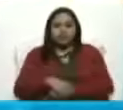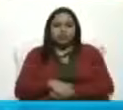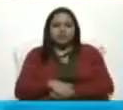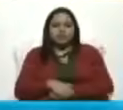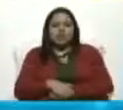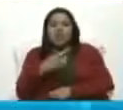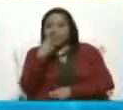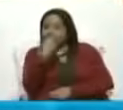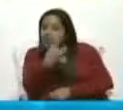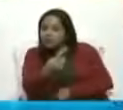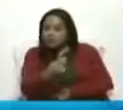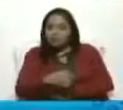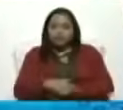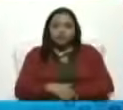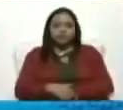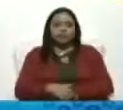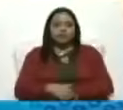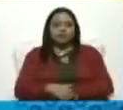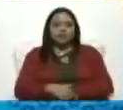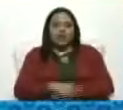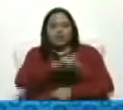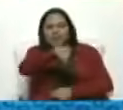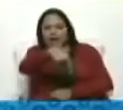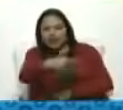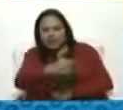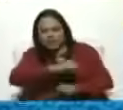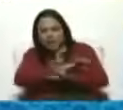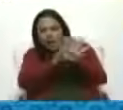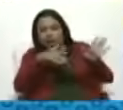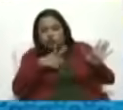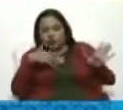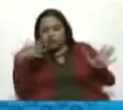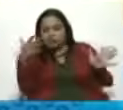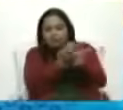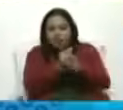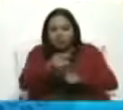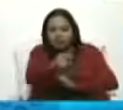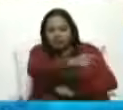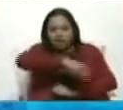Les dijo, mañana en la mañana voy por ustedes.